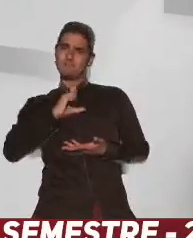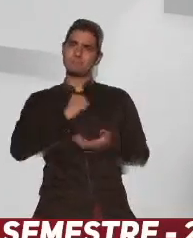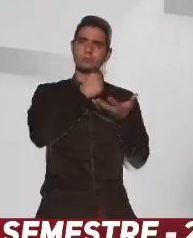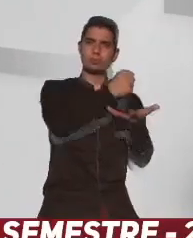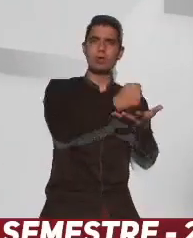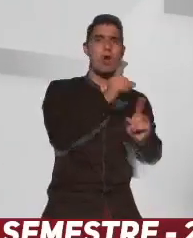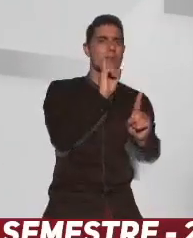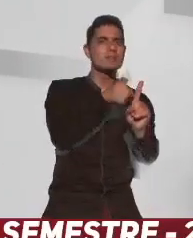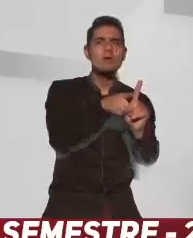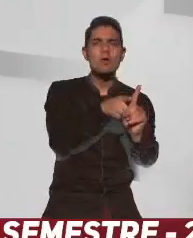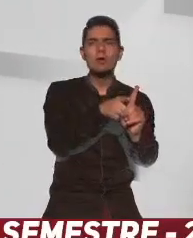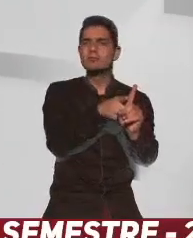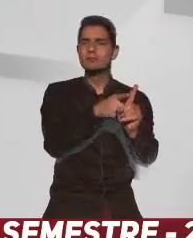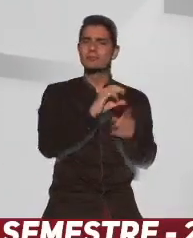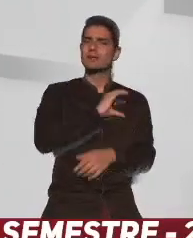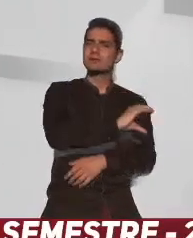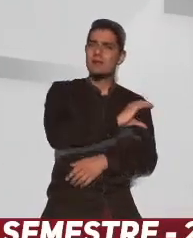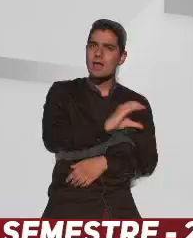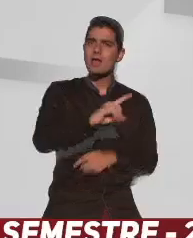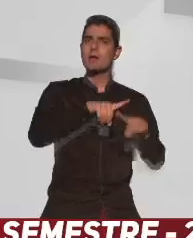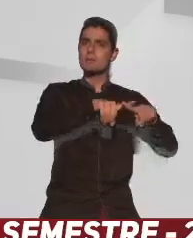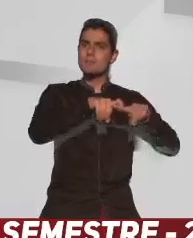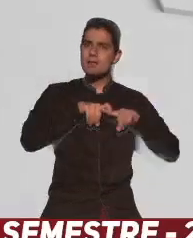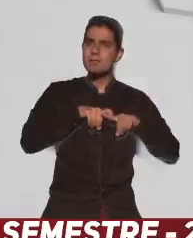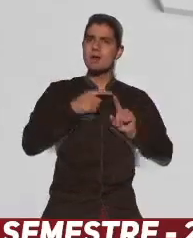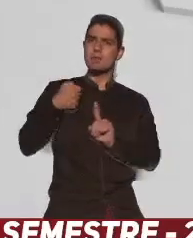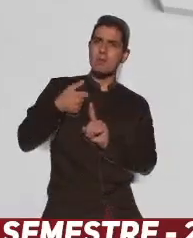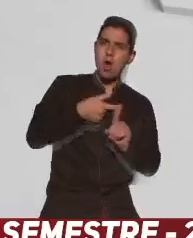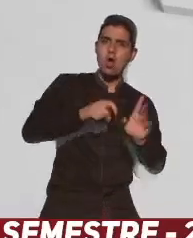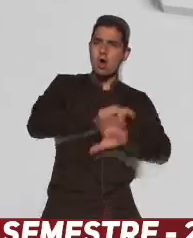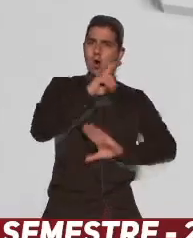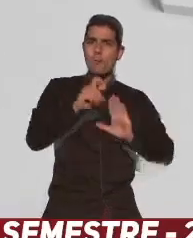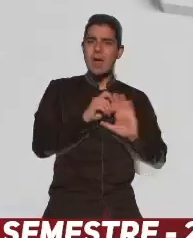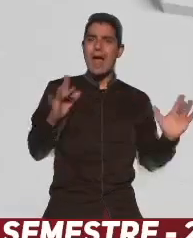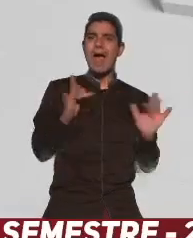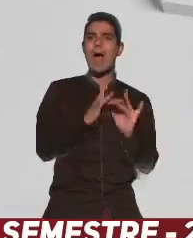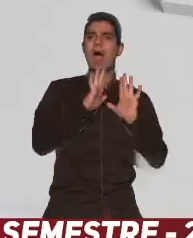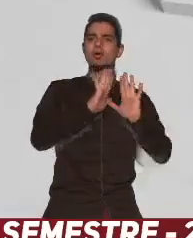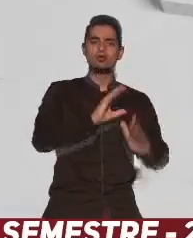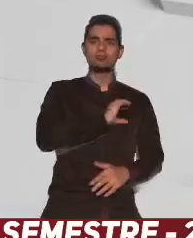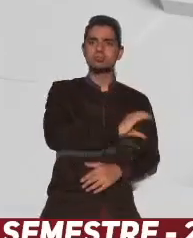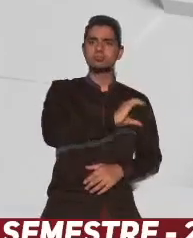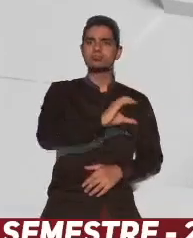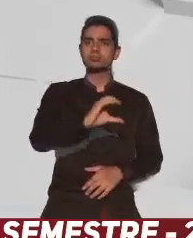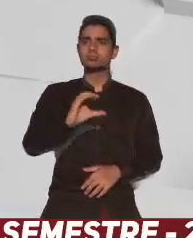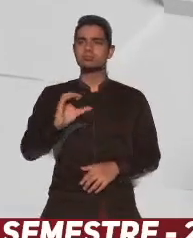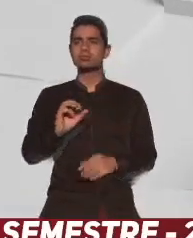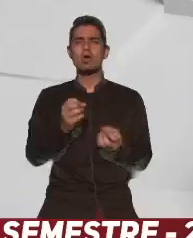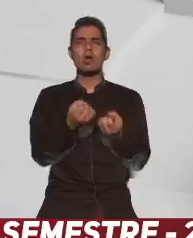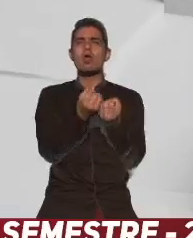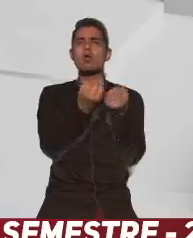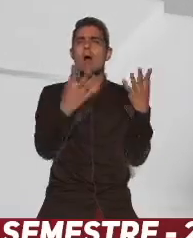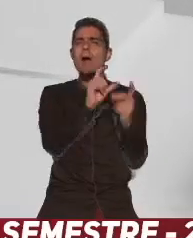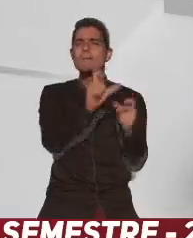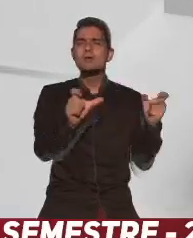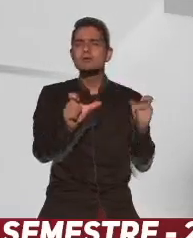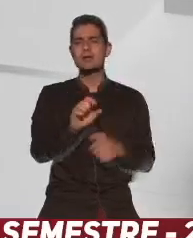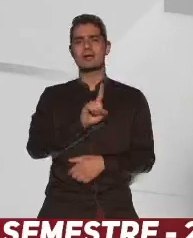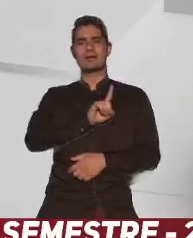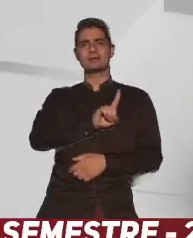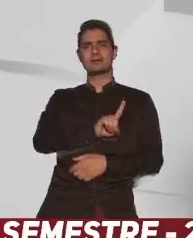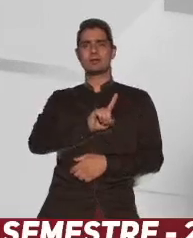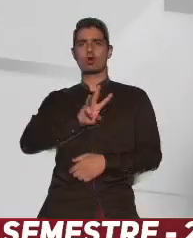primas, bonificaciones y contribuciones inherentes de la nómina de más de 180 mil hombres y mujeres, dentro de los